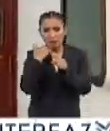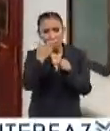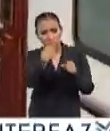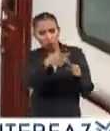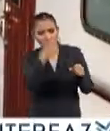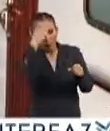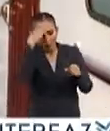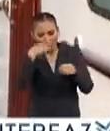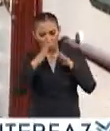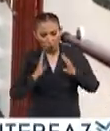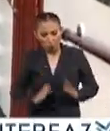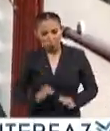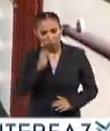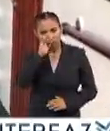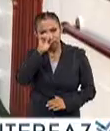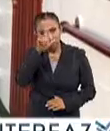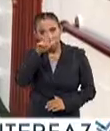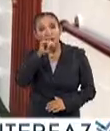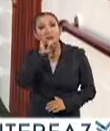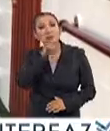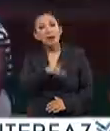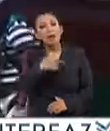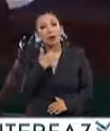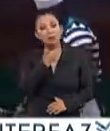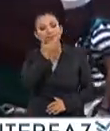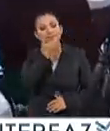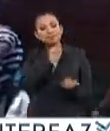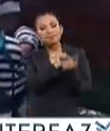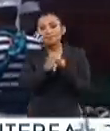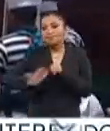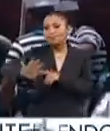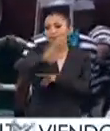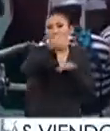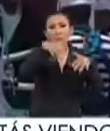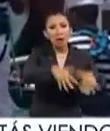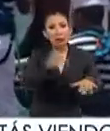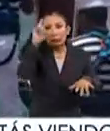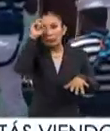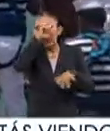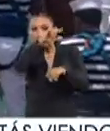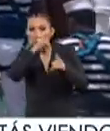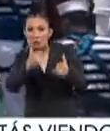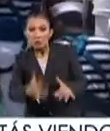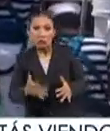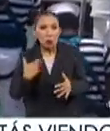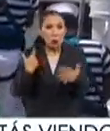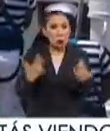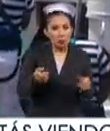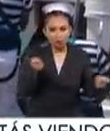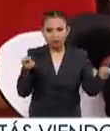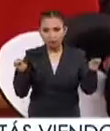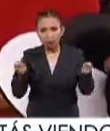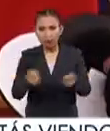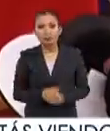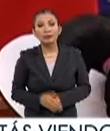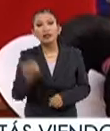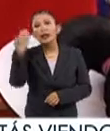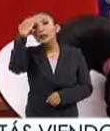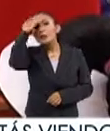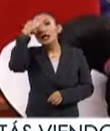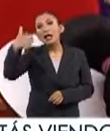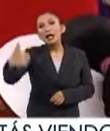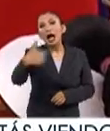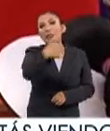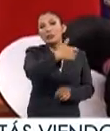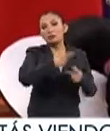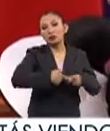cuerpo, mente y espíritu, así como de adaptación a un entorno marino complejo y difícil de dominar. La experiencia de